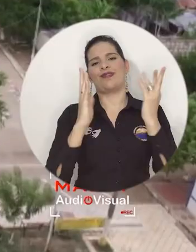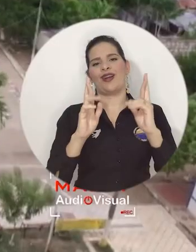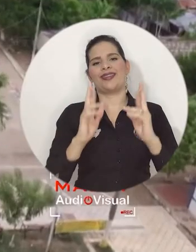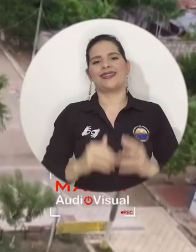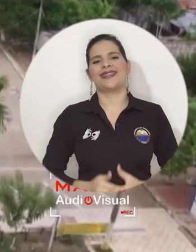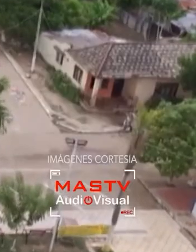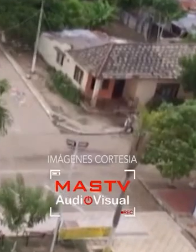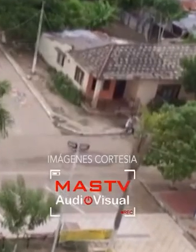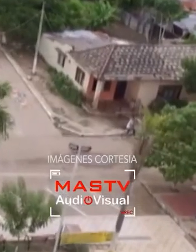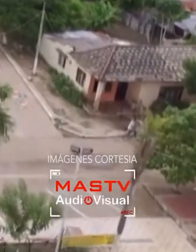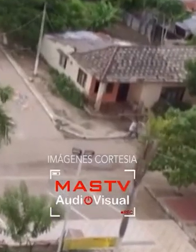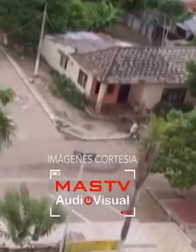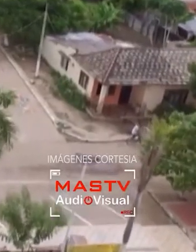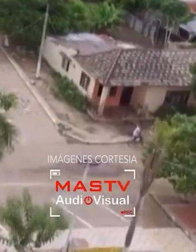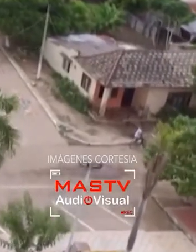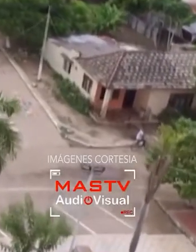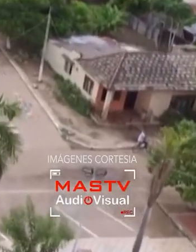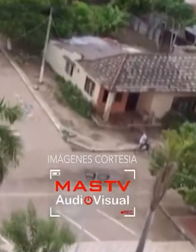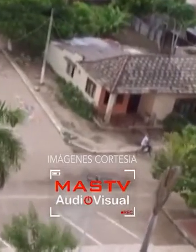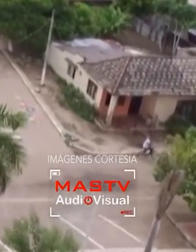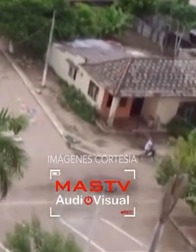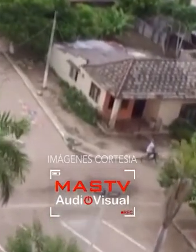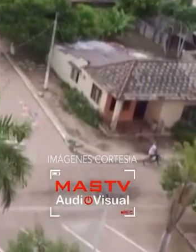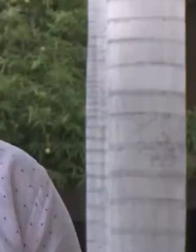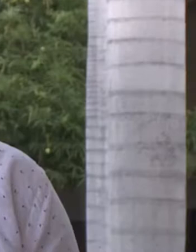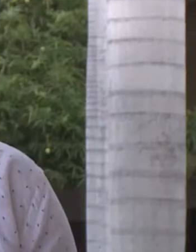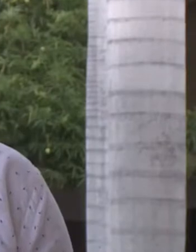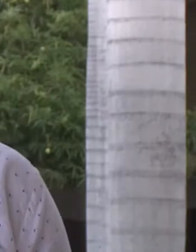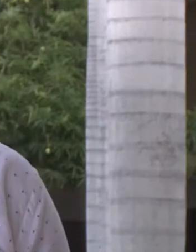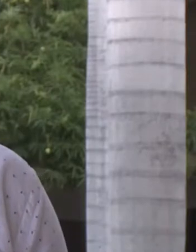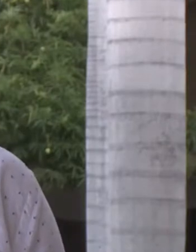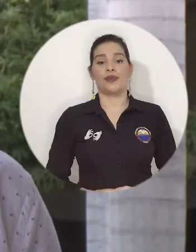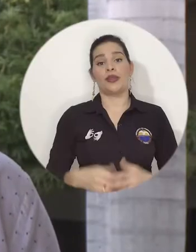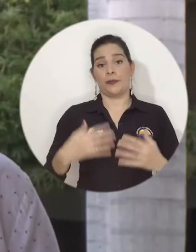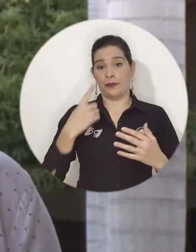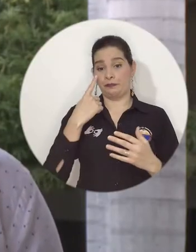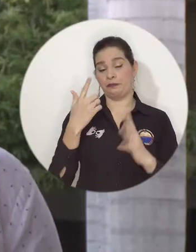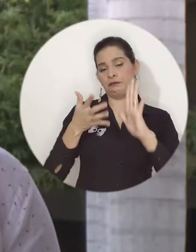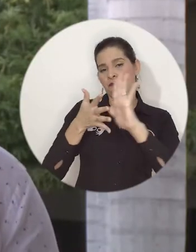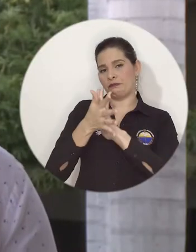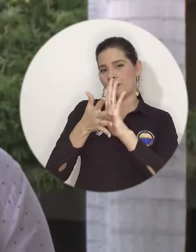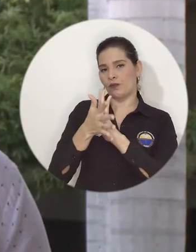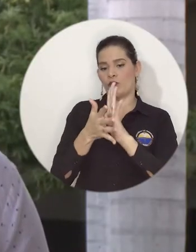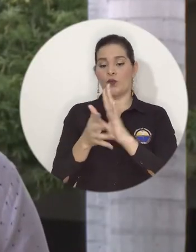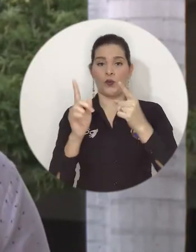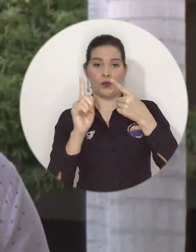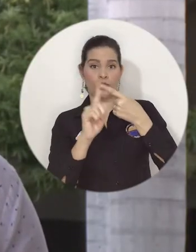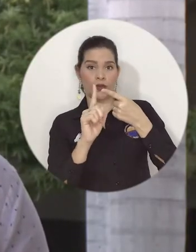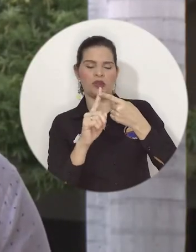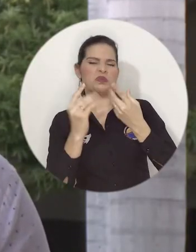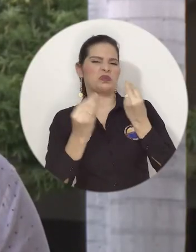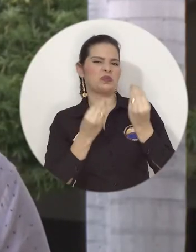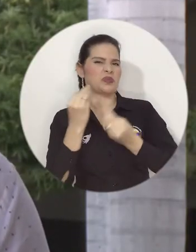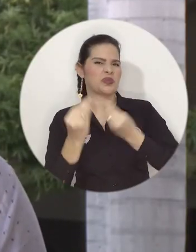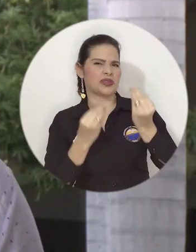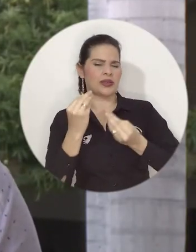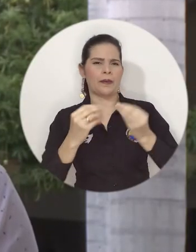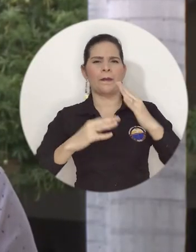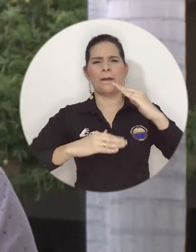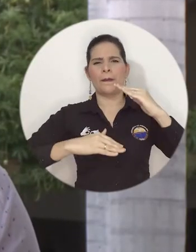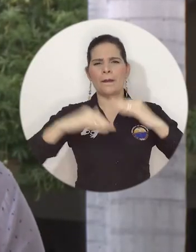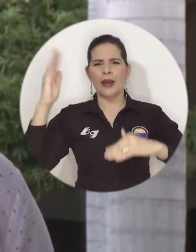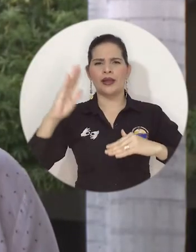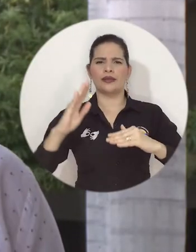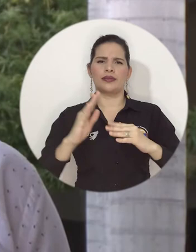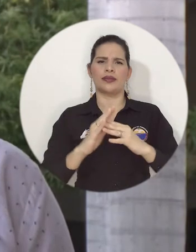municipio. Ampliar la cobertura de 2 a 5 de